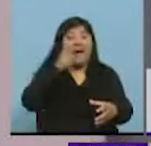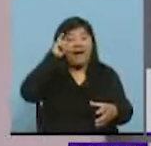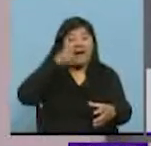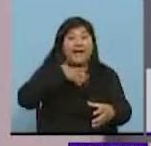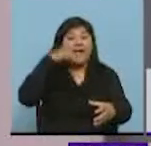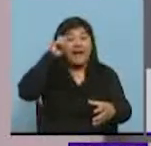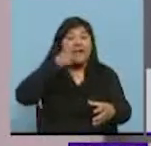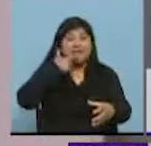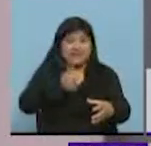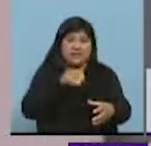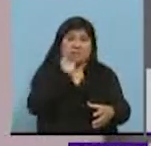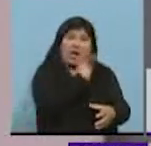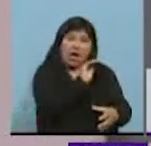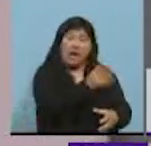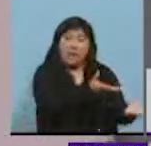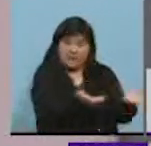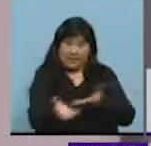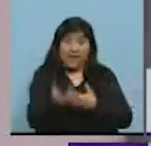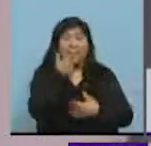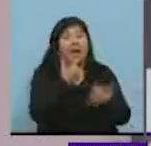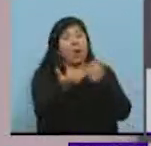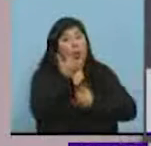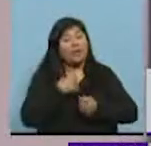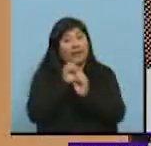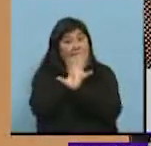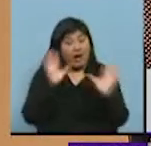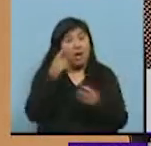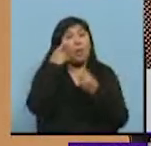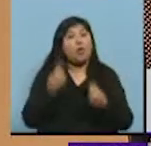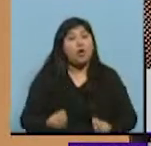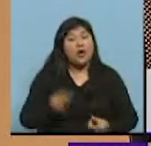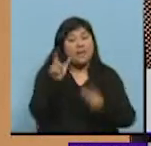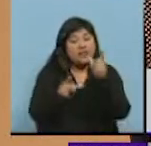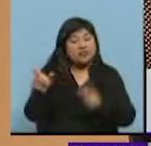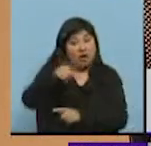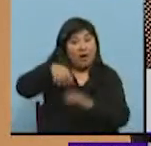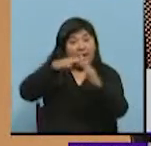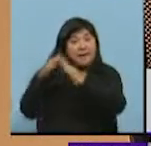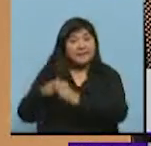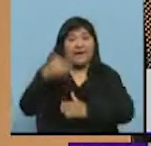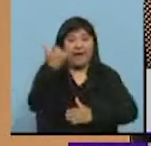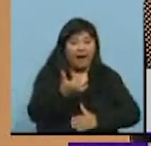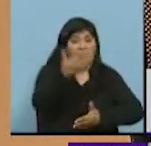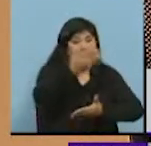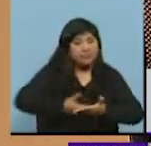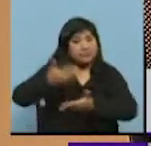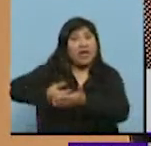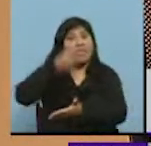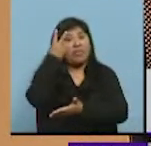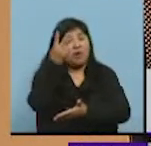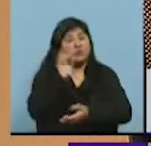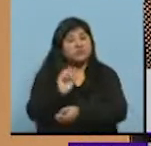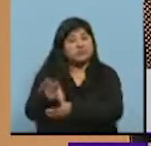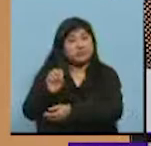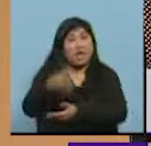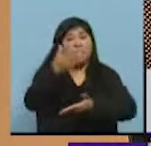dos boletas del agua y de la luz pero especialmente de la luz ese es el tema que nos ocupa cómo te vas muy buenas